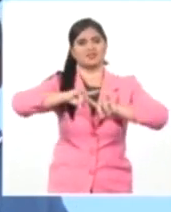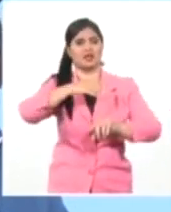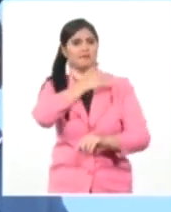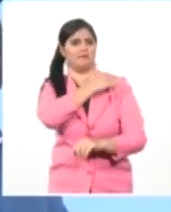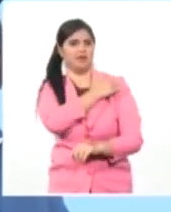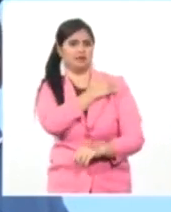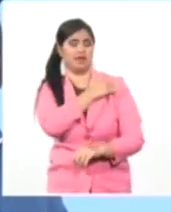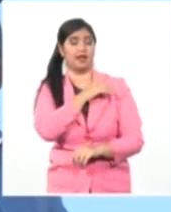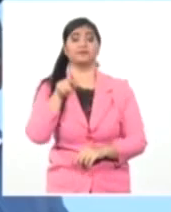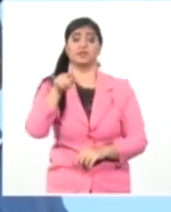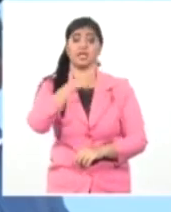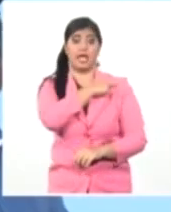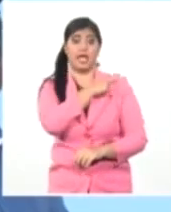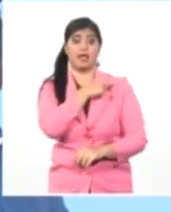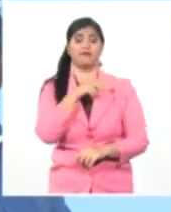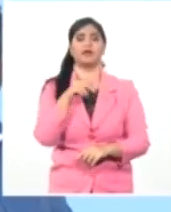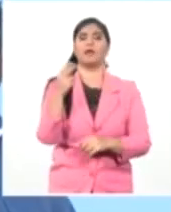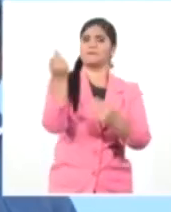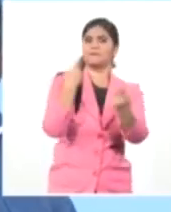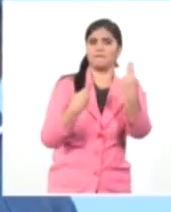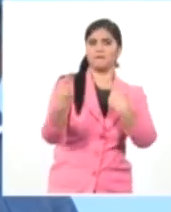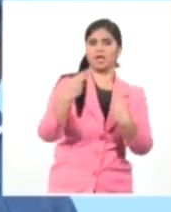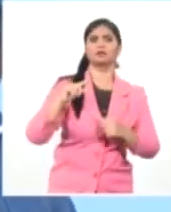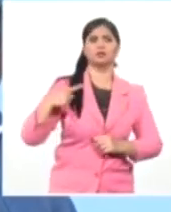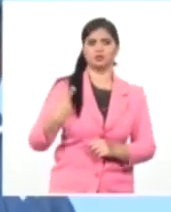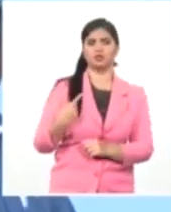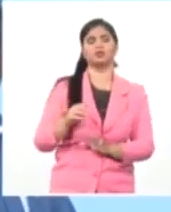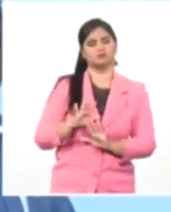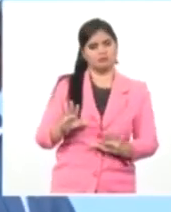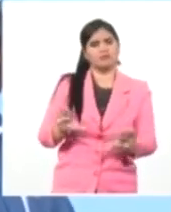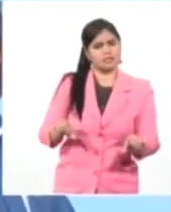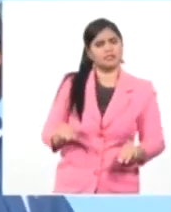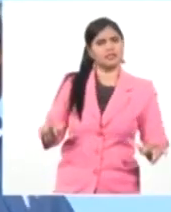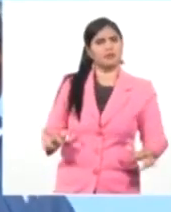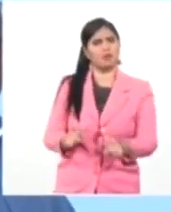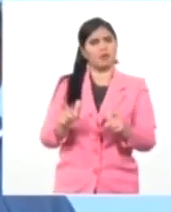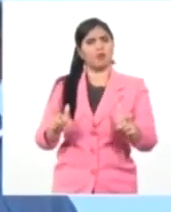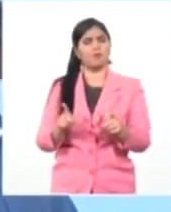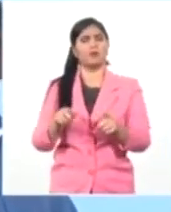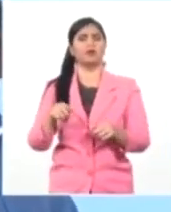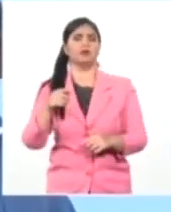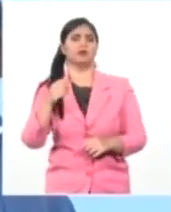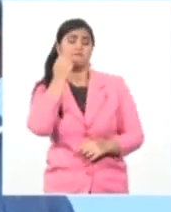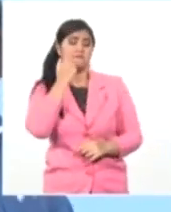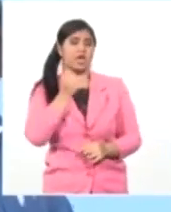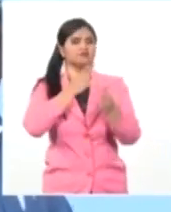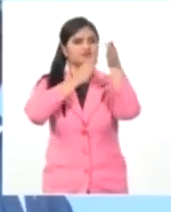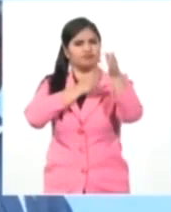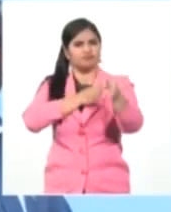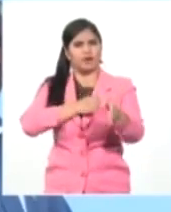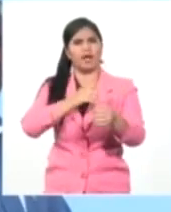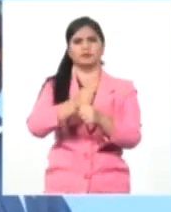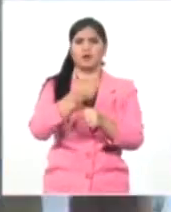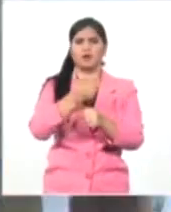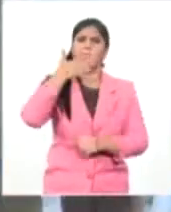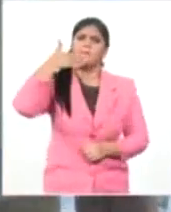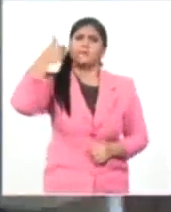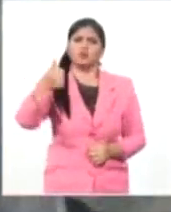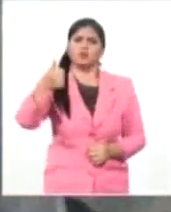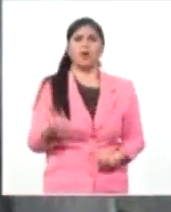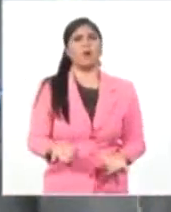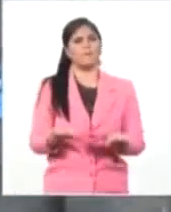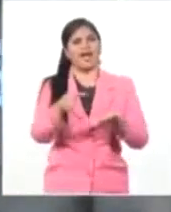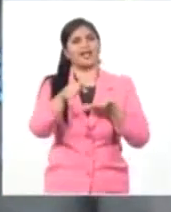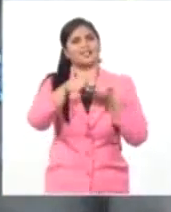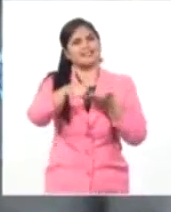nuestros jefes y la disposición de multiplicarnos para seguir sirviendo con fidelidad y eficiencia a nuestro pueblo. En